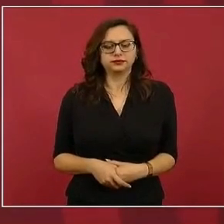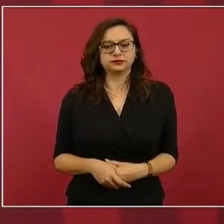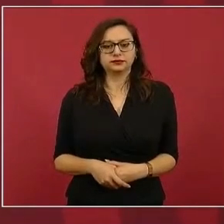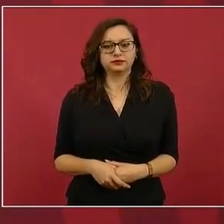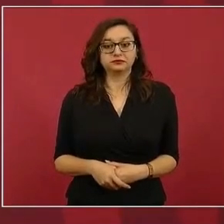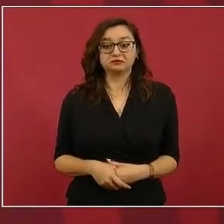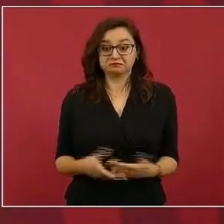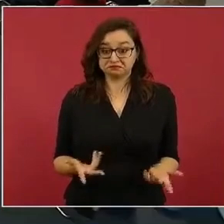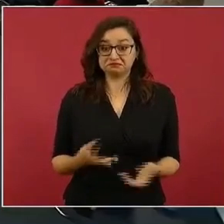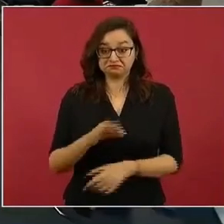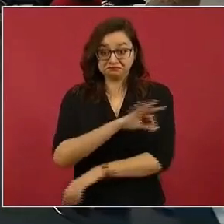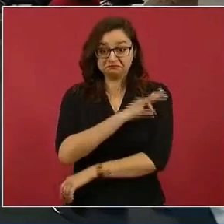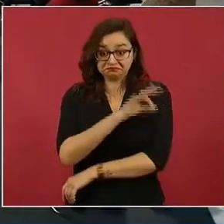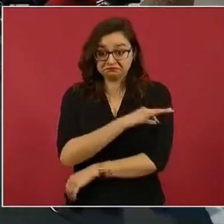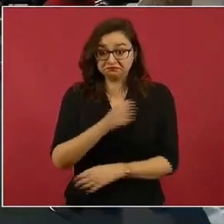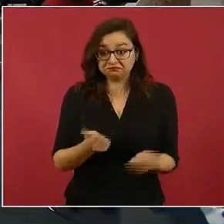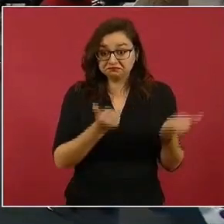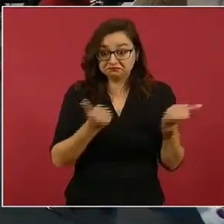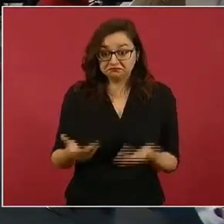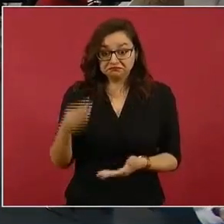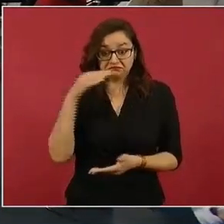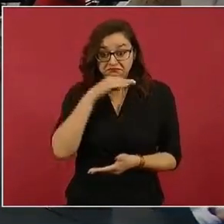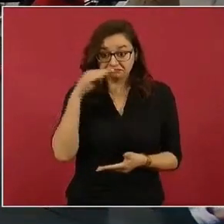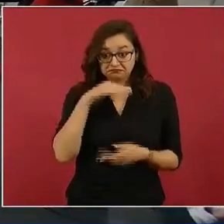¿Hubiesen habido vacunas para todos?